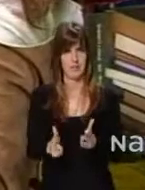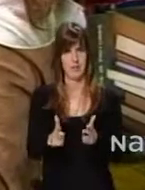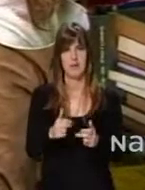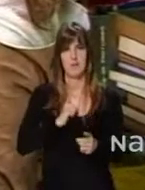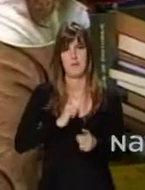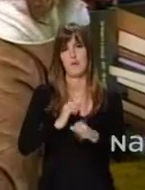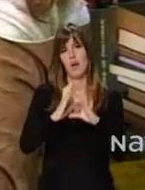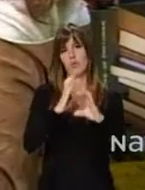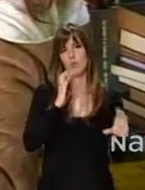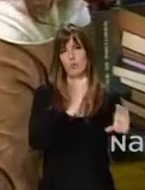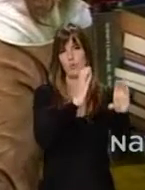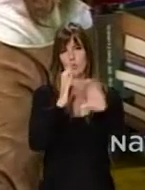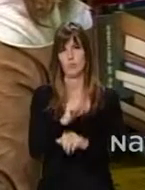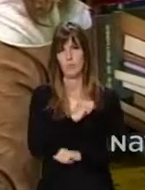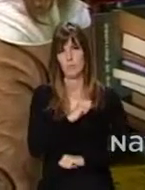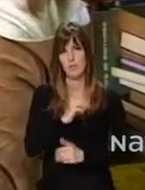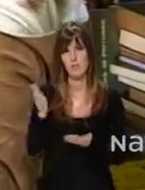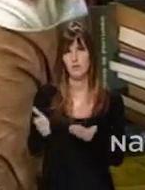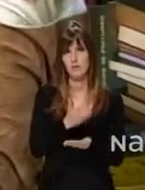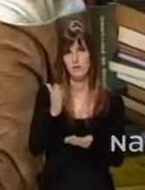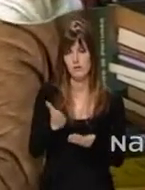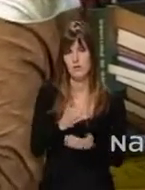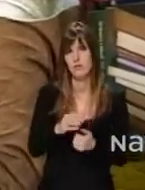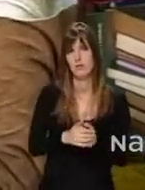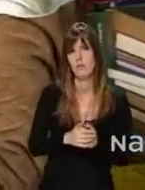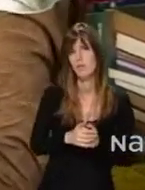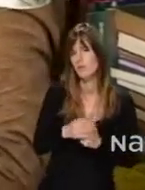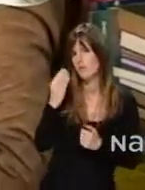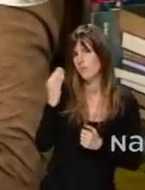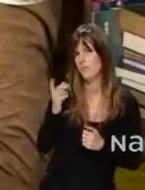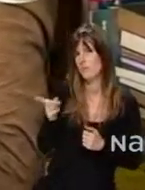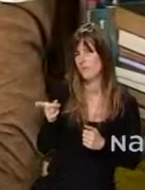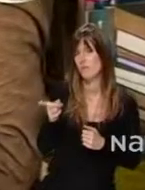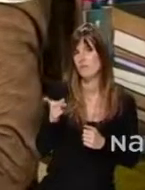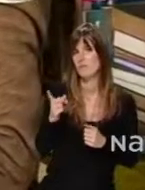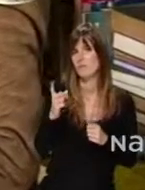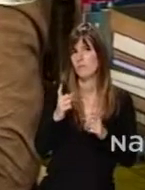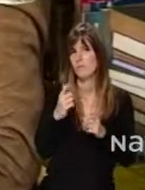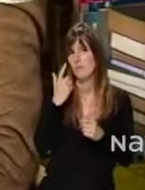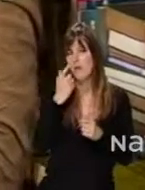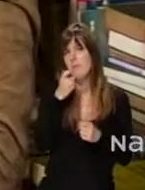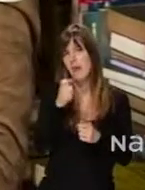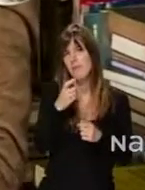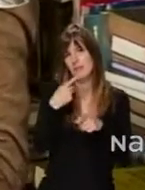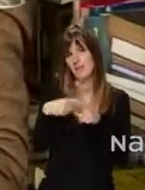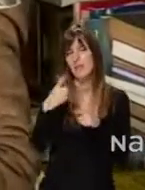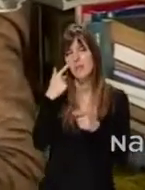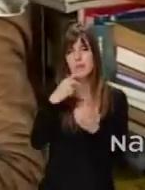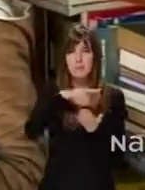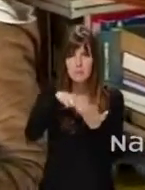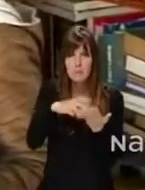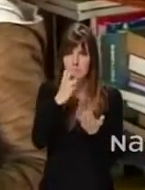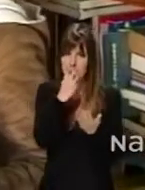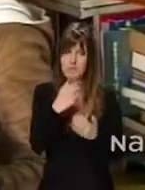espero el autobús. Yo diría que la mayoría de las palabras han cambiado, pero bueno, habrá que ir viendo una por una. Vale. Pues